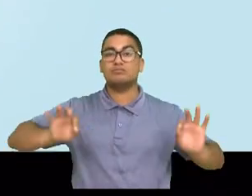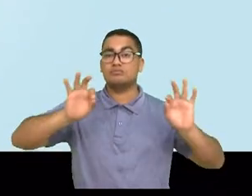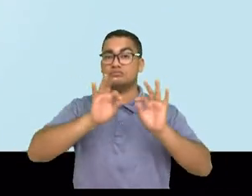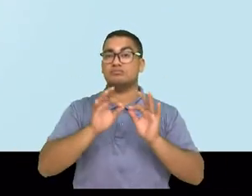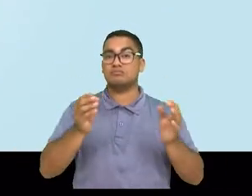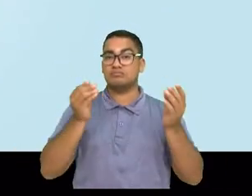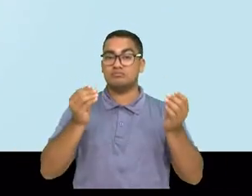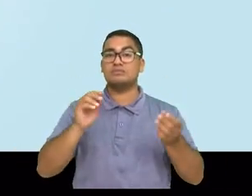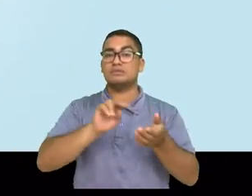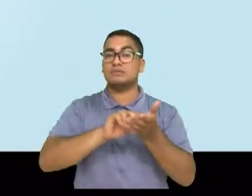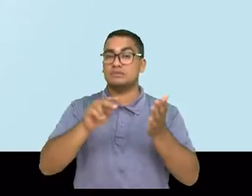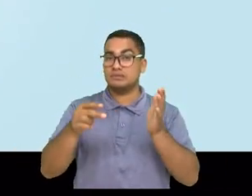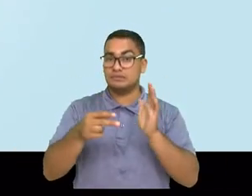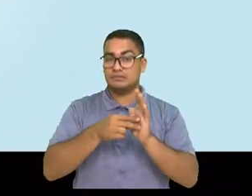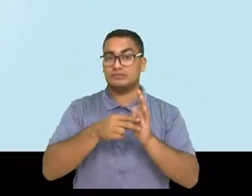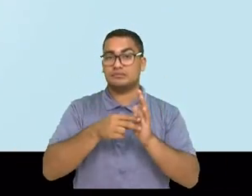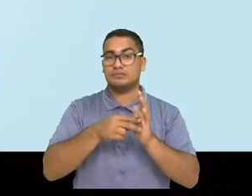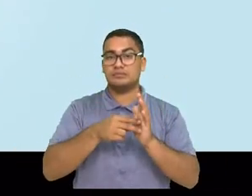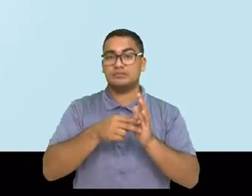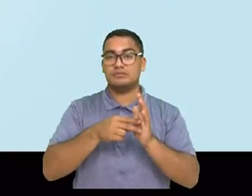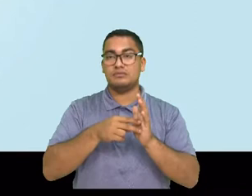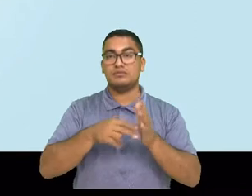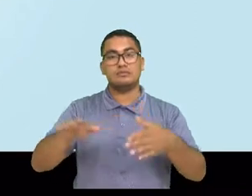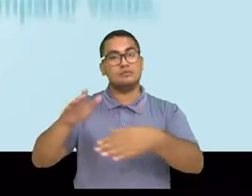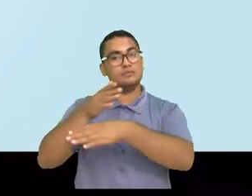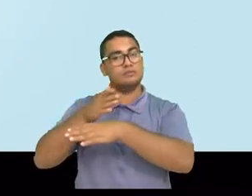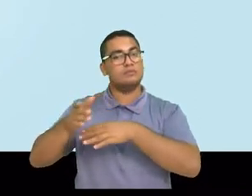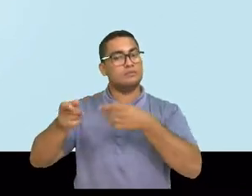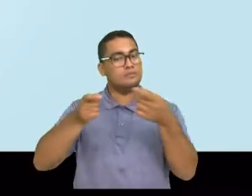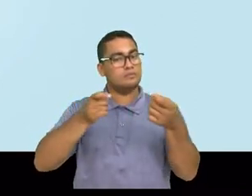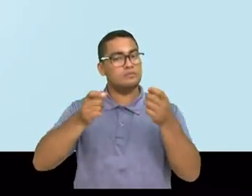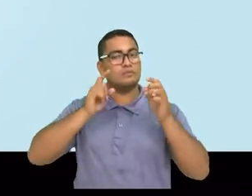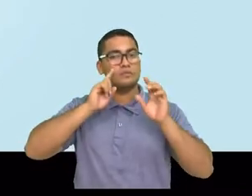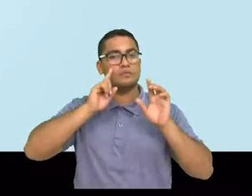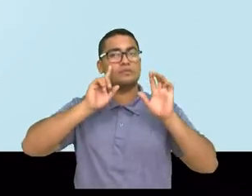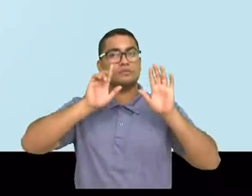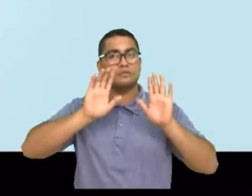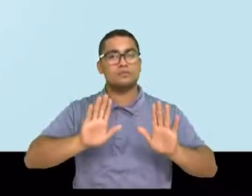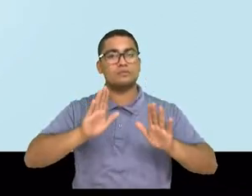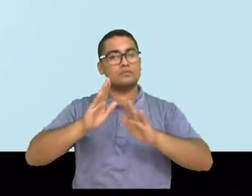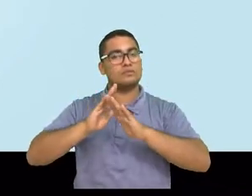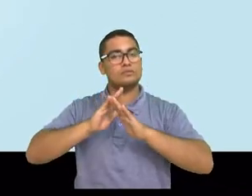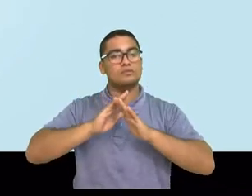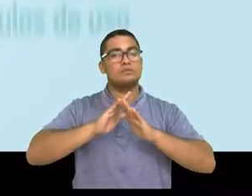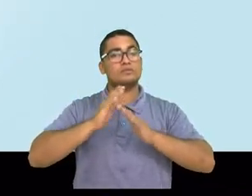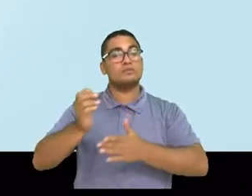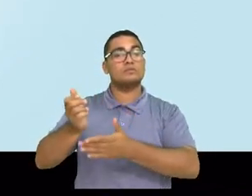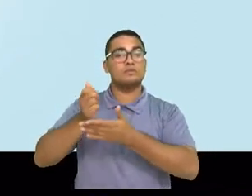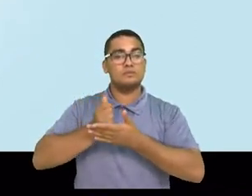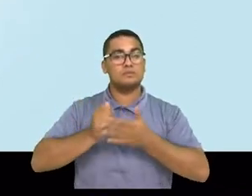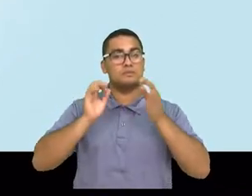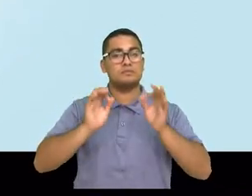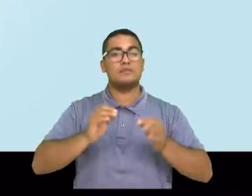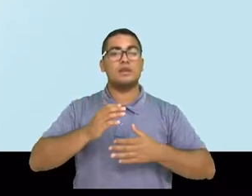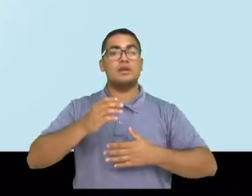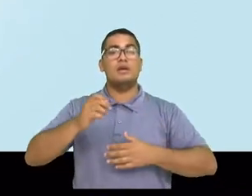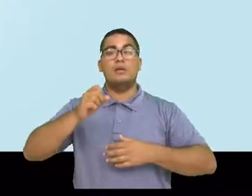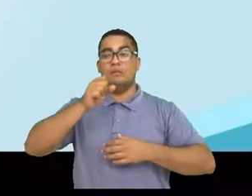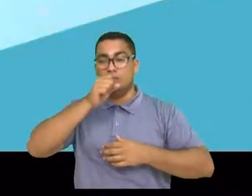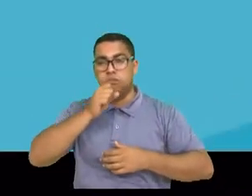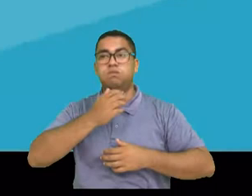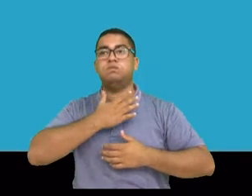está indicando de que estas medidas de preventivas ayudan, pues. Lo mismo las neumonías se han disminuido